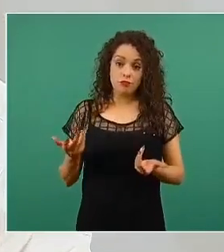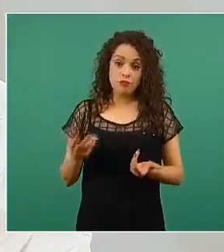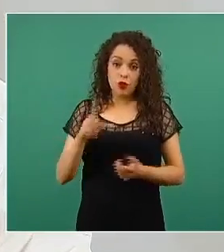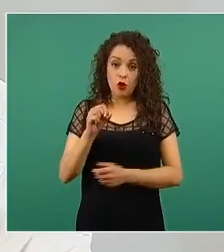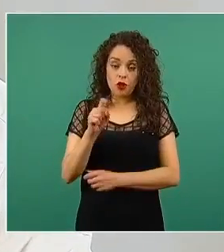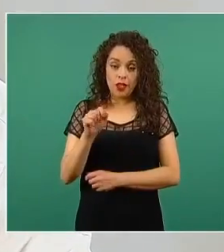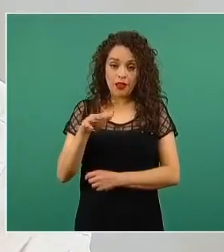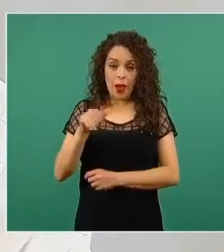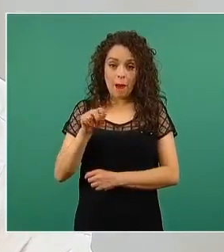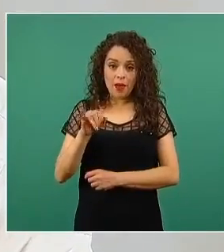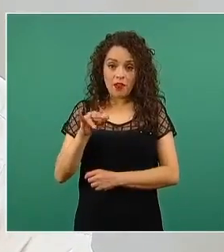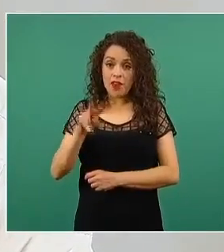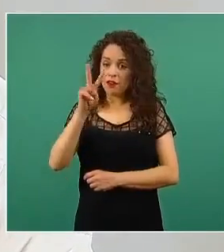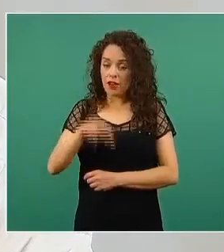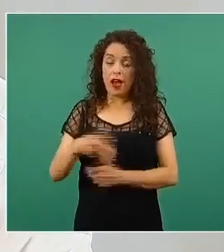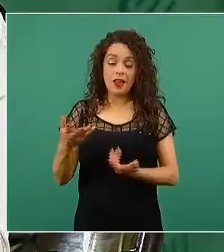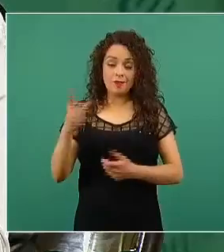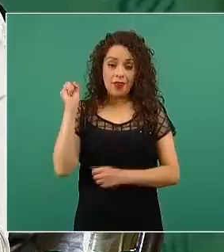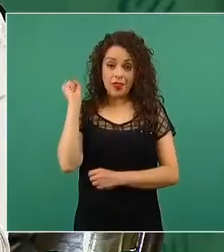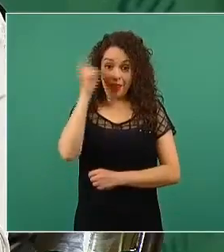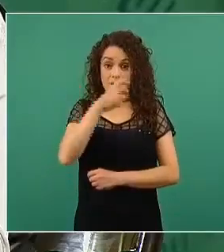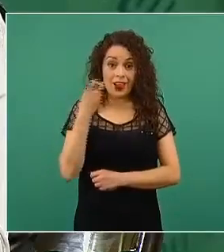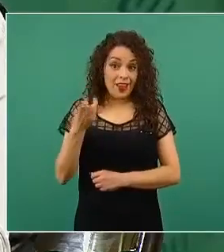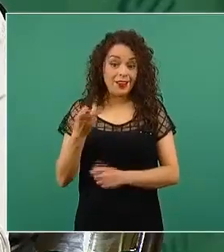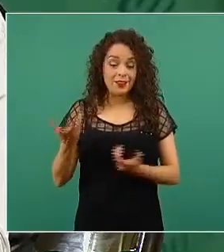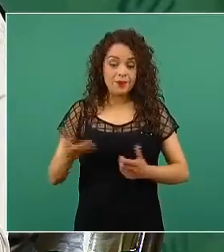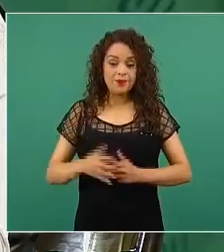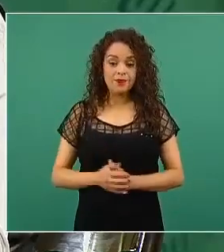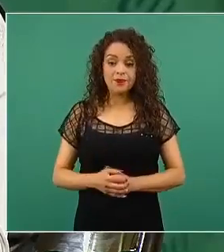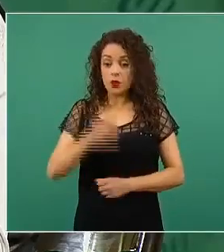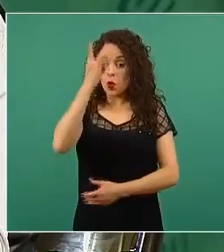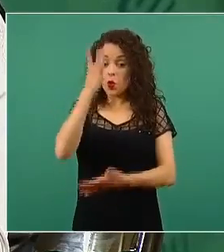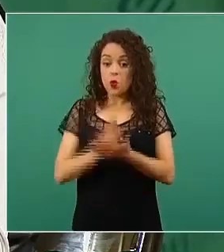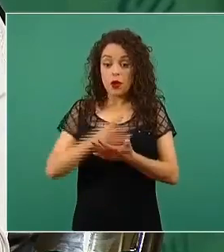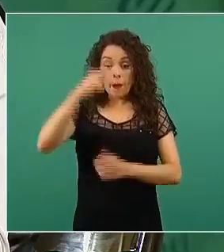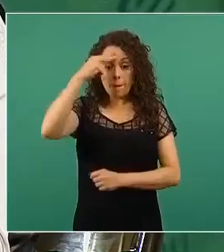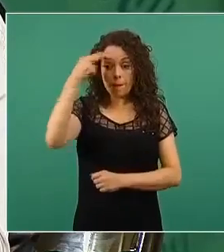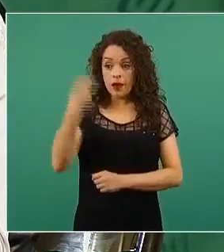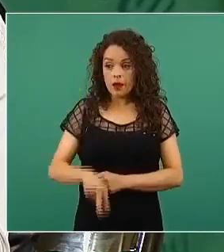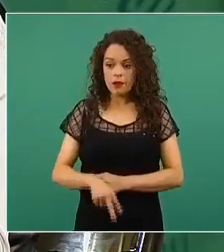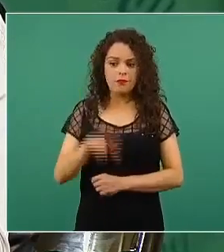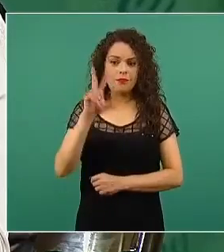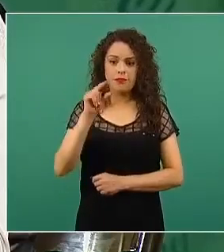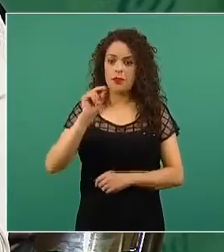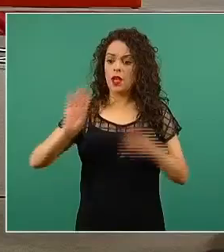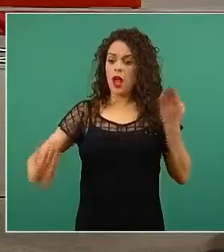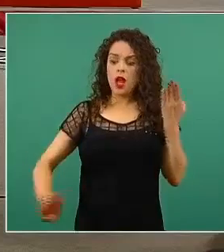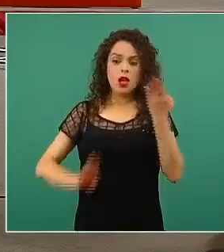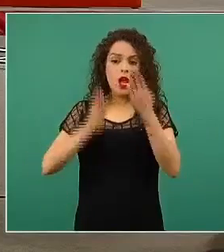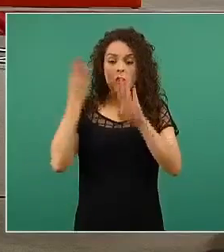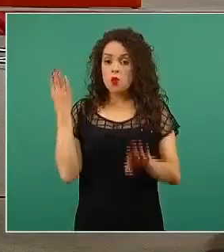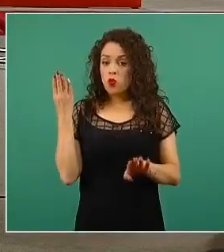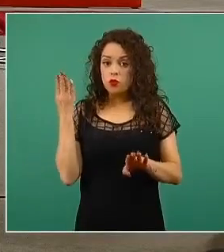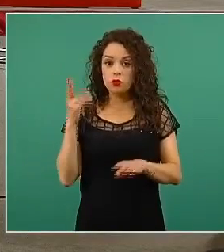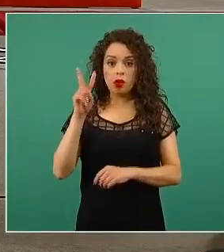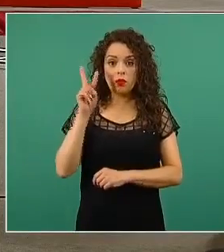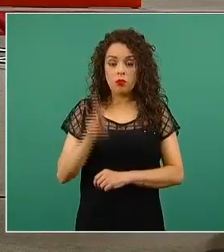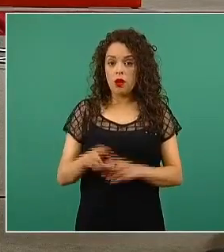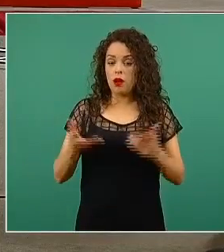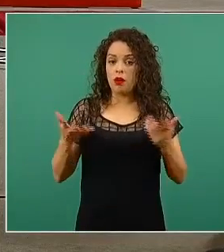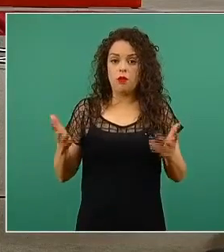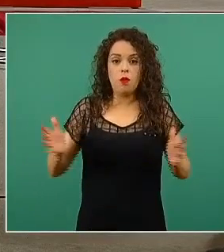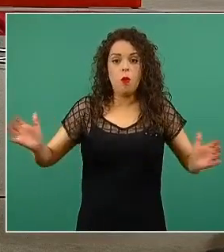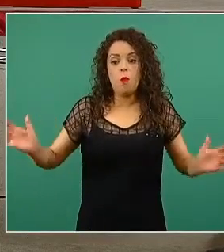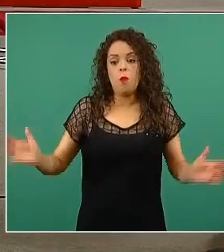sumamente complejo y no solo a México, sino en general a todo el mundo nos agarraron con una